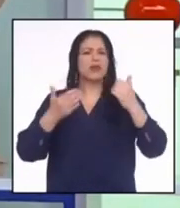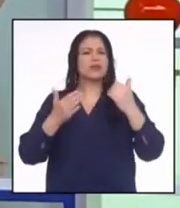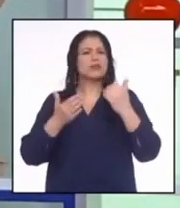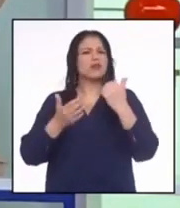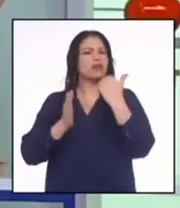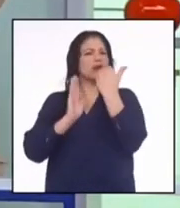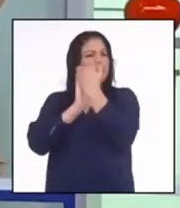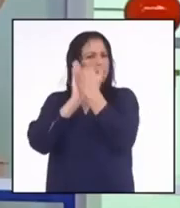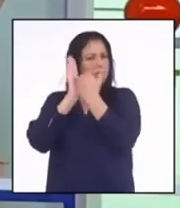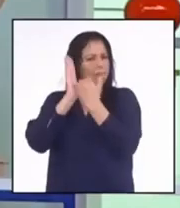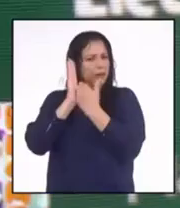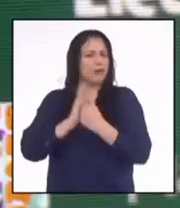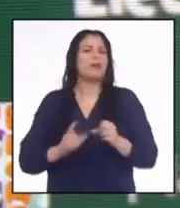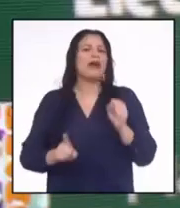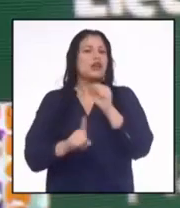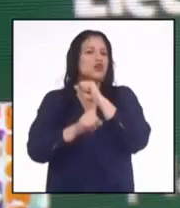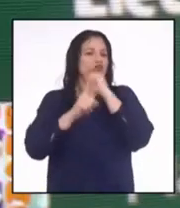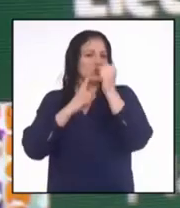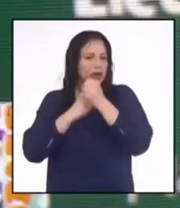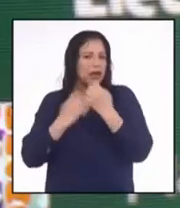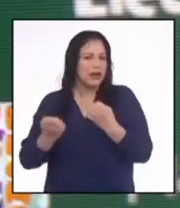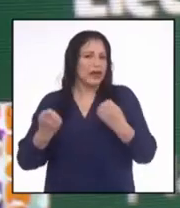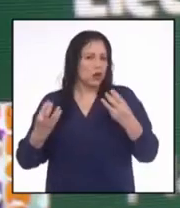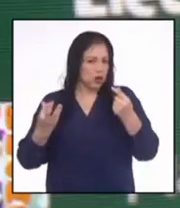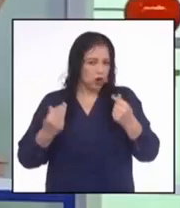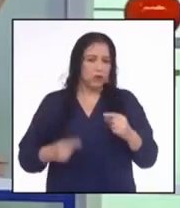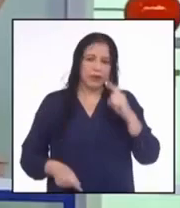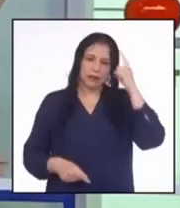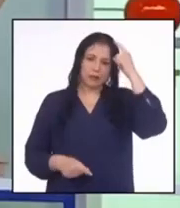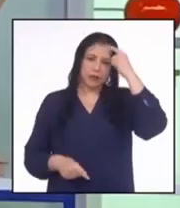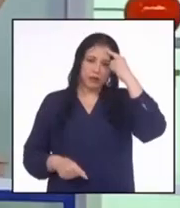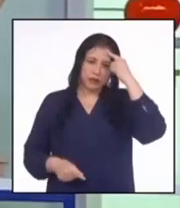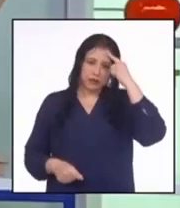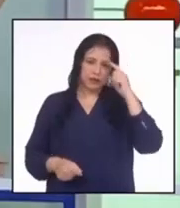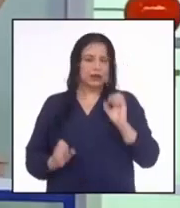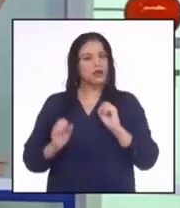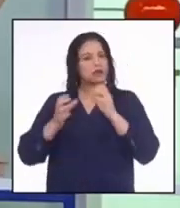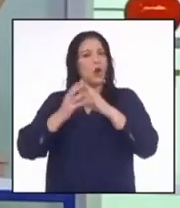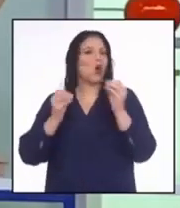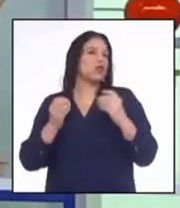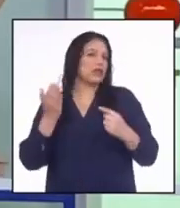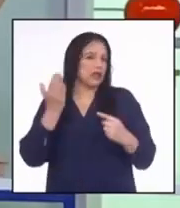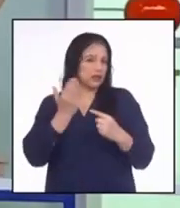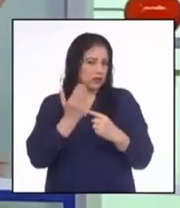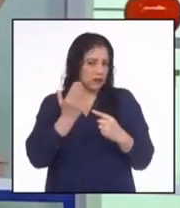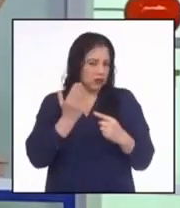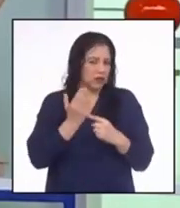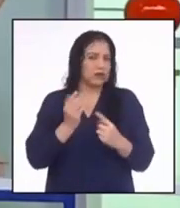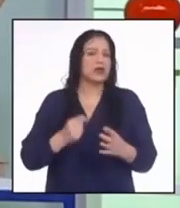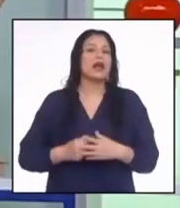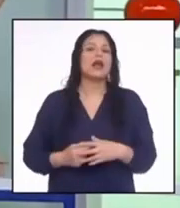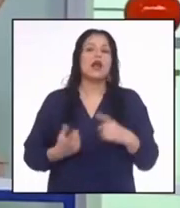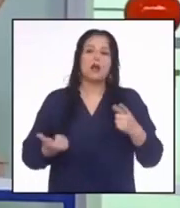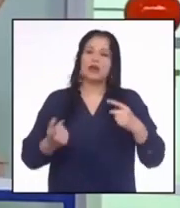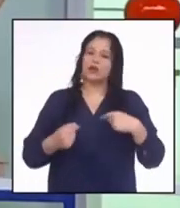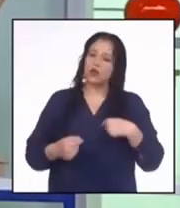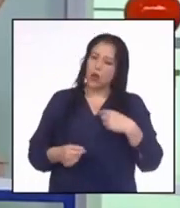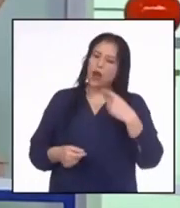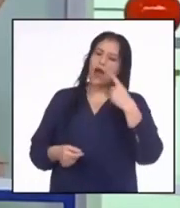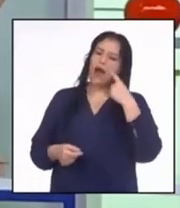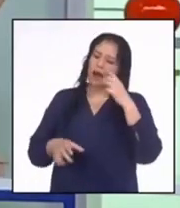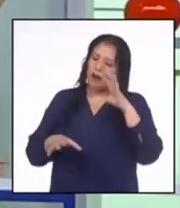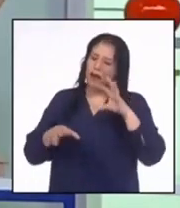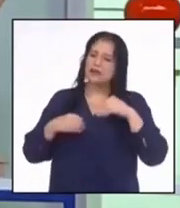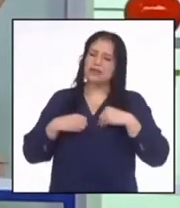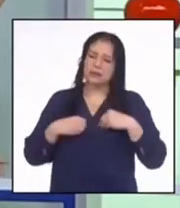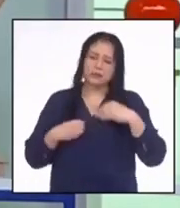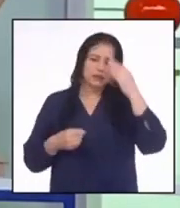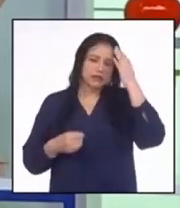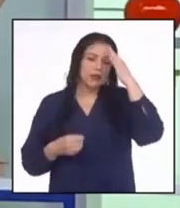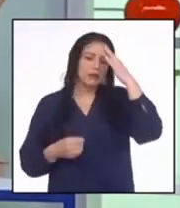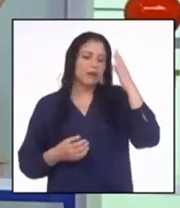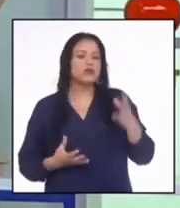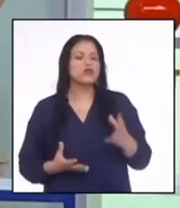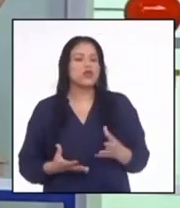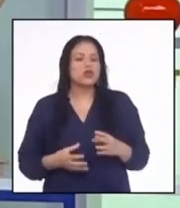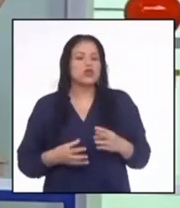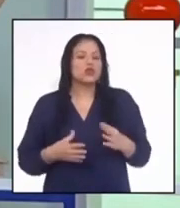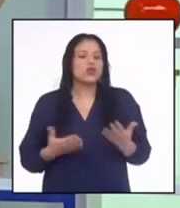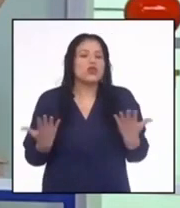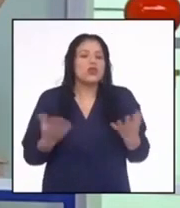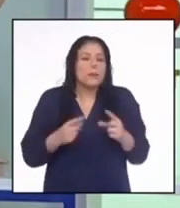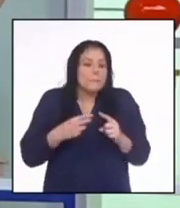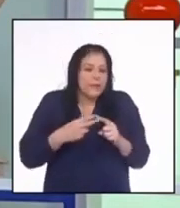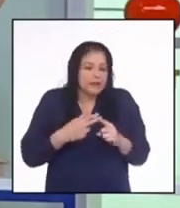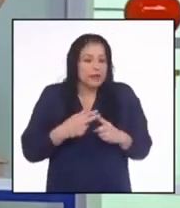conflicto, social, económica, política, institucional o tecnológica. Al reconocerlas sabremos desde dónde discutir